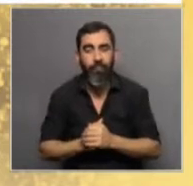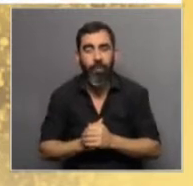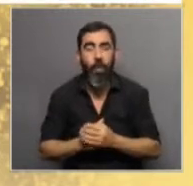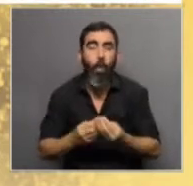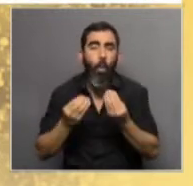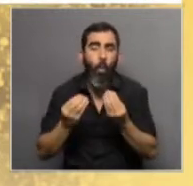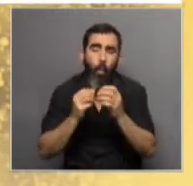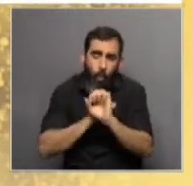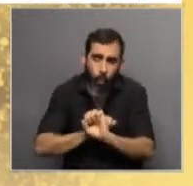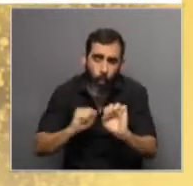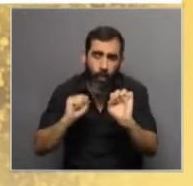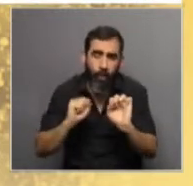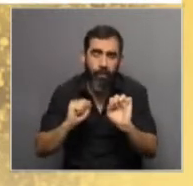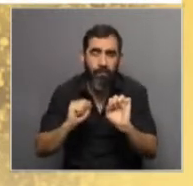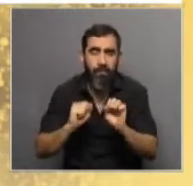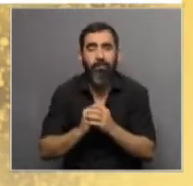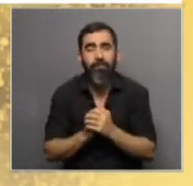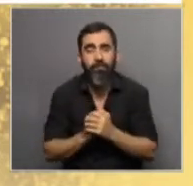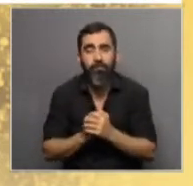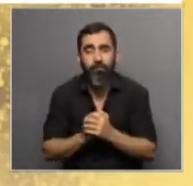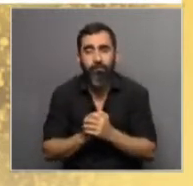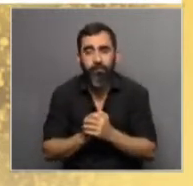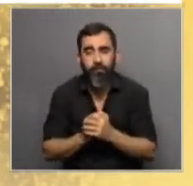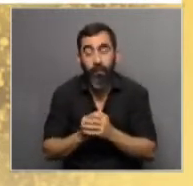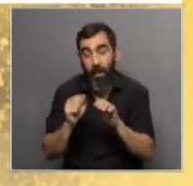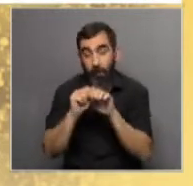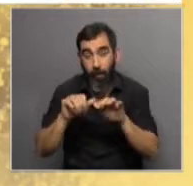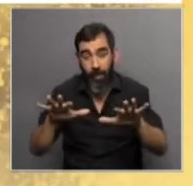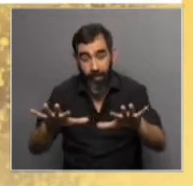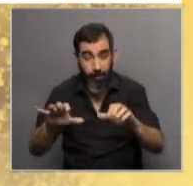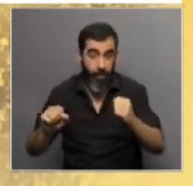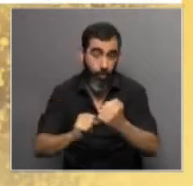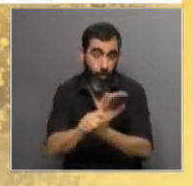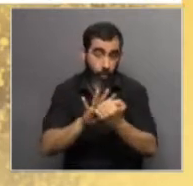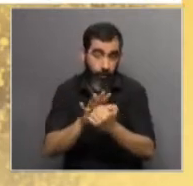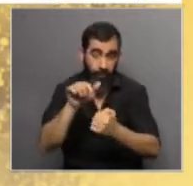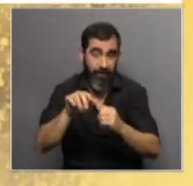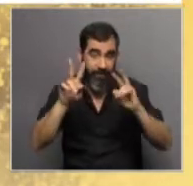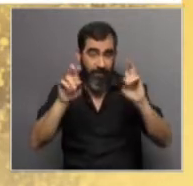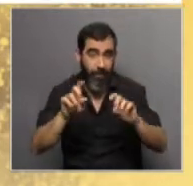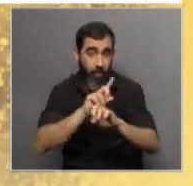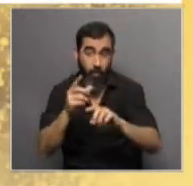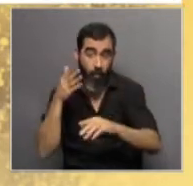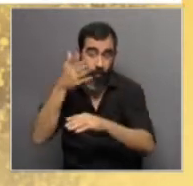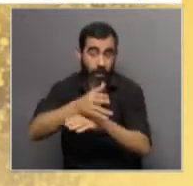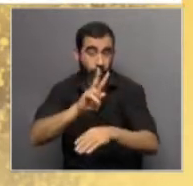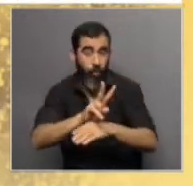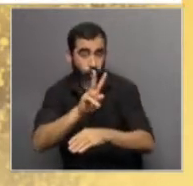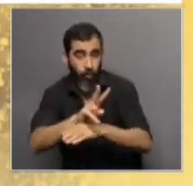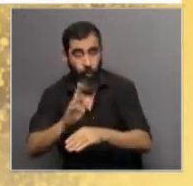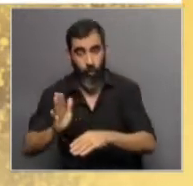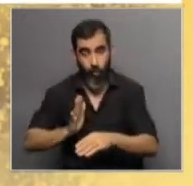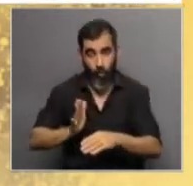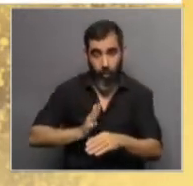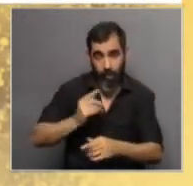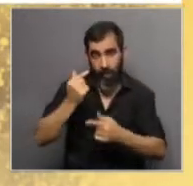puede haber incidido bueno, lo que es el transcurso de la pandemia con lo que sabemos, ¿no? La no asistencia a controles y